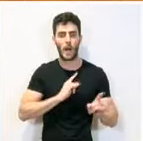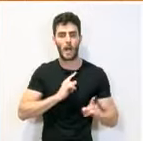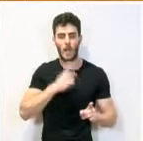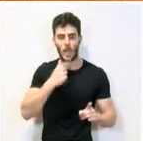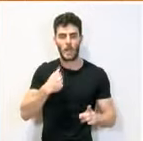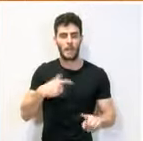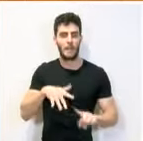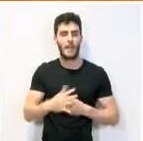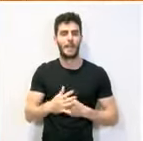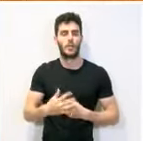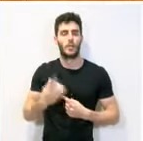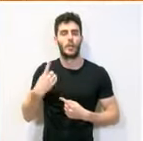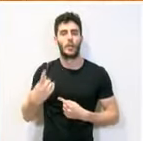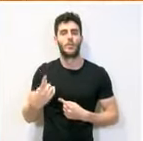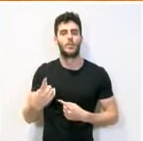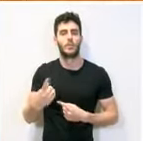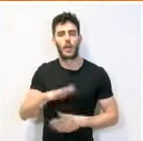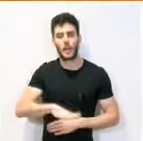de